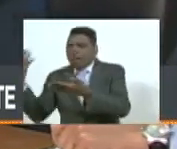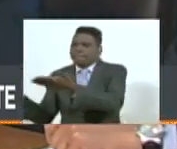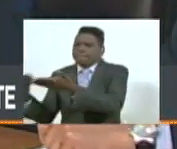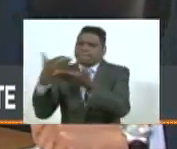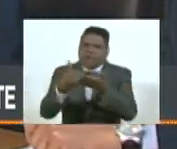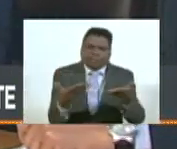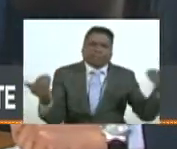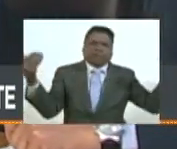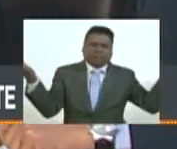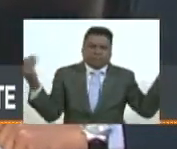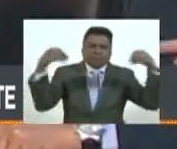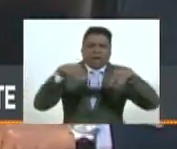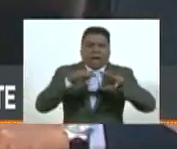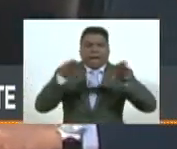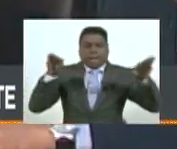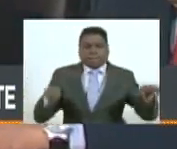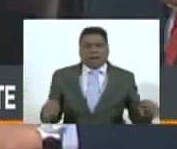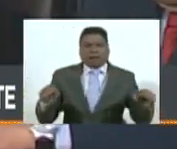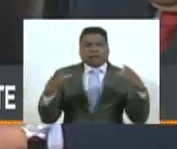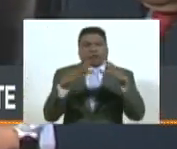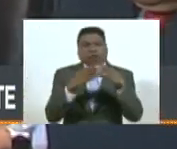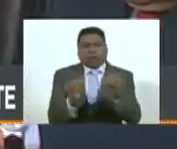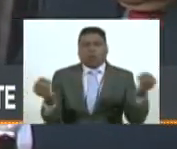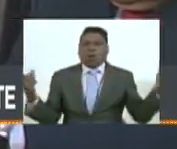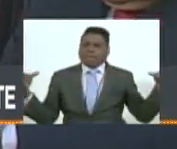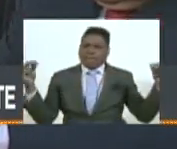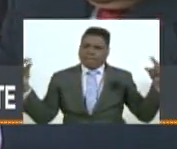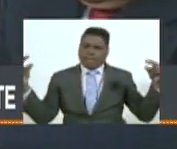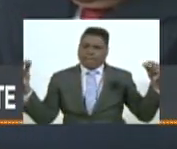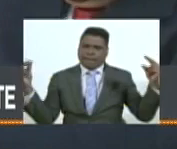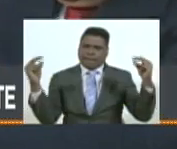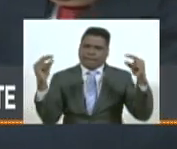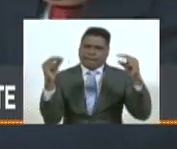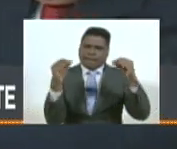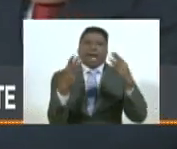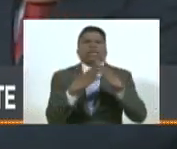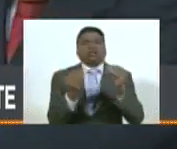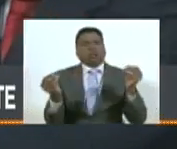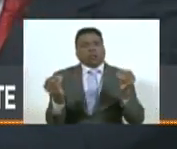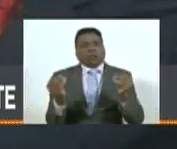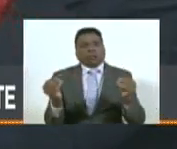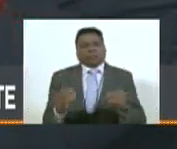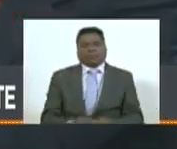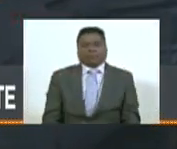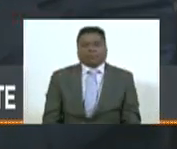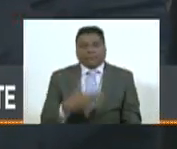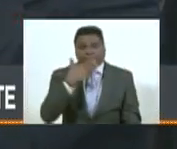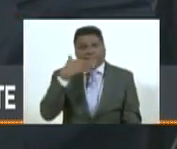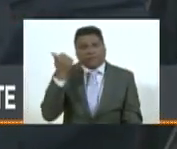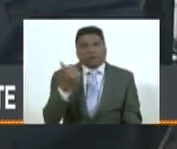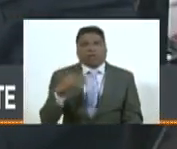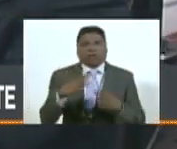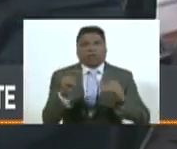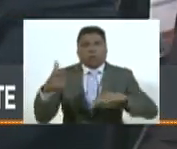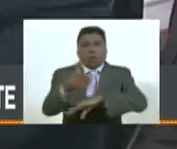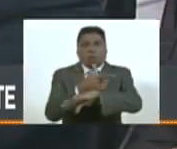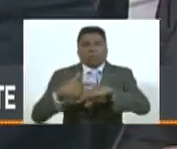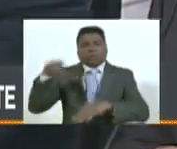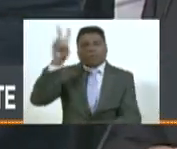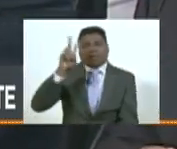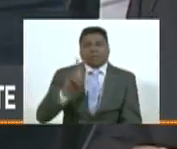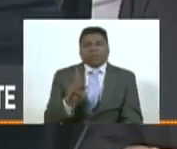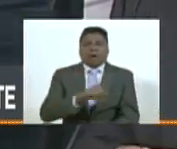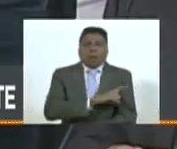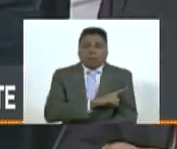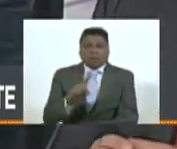de la Unidad Democrática si ellos persisten en el camino de la violencia. Y en ese caso el Estado venezolano está